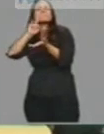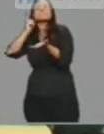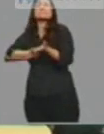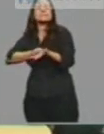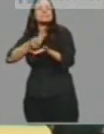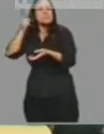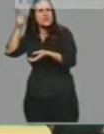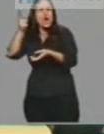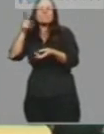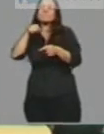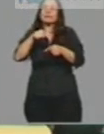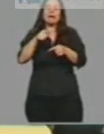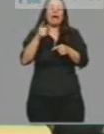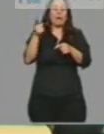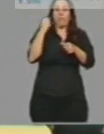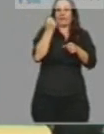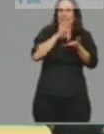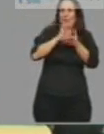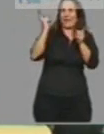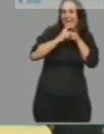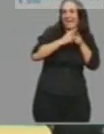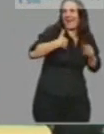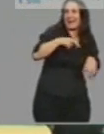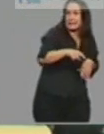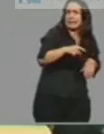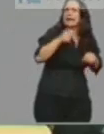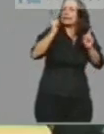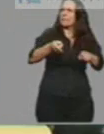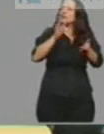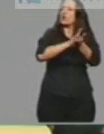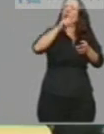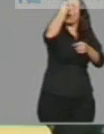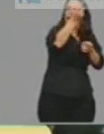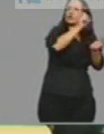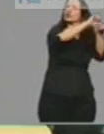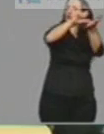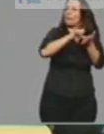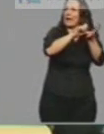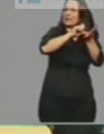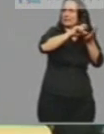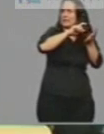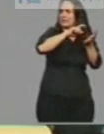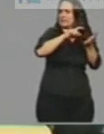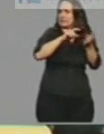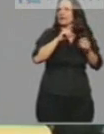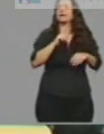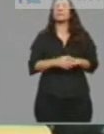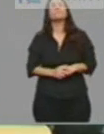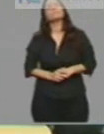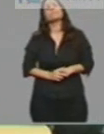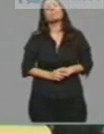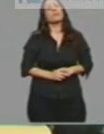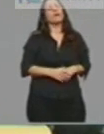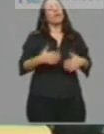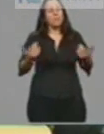en la Argentina, sino influiría en todo el mundo financiero internacional. No en vano se